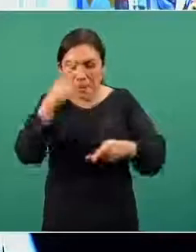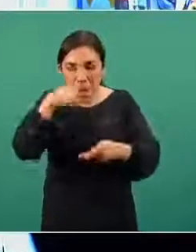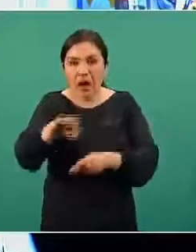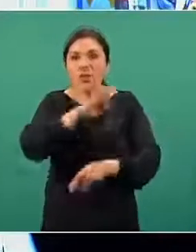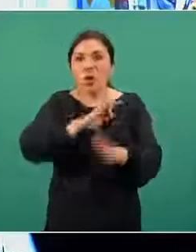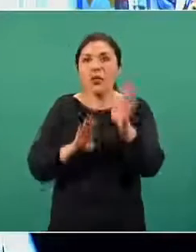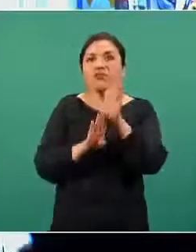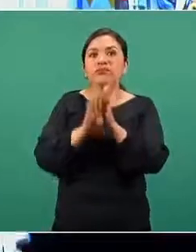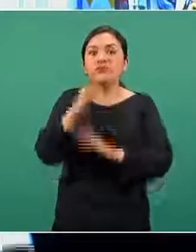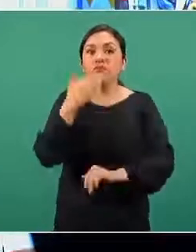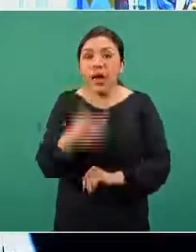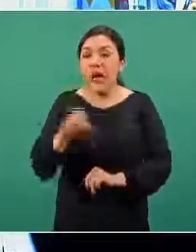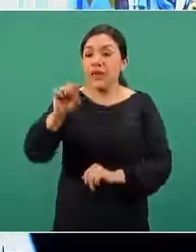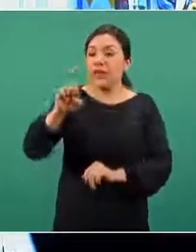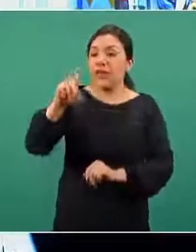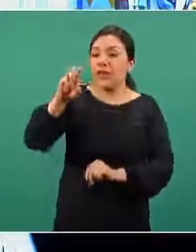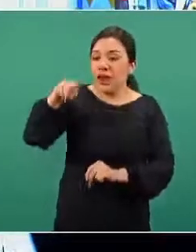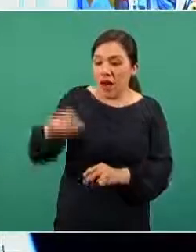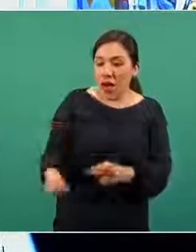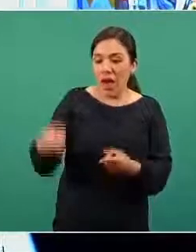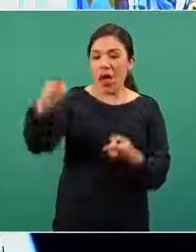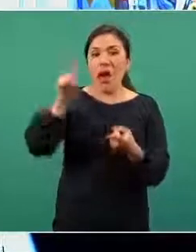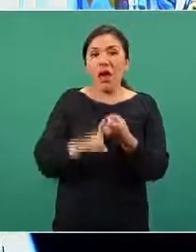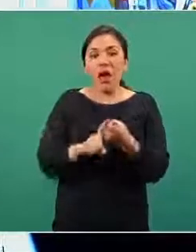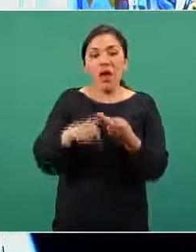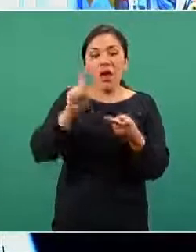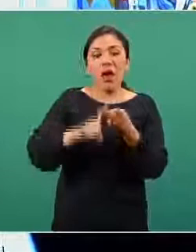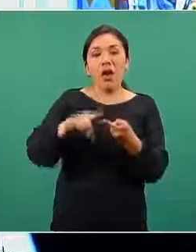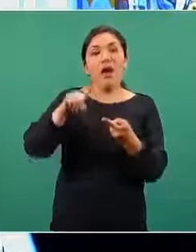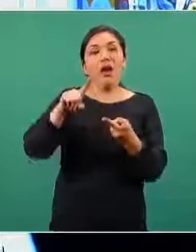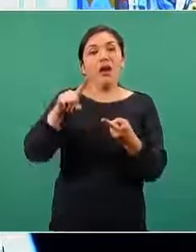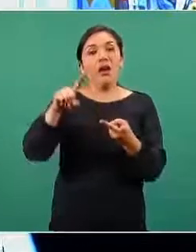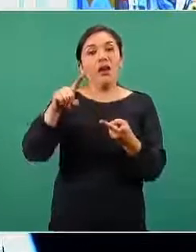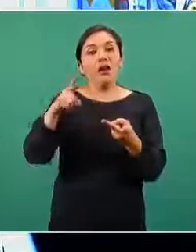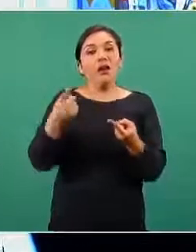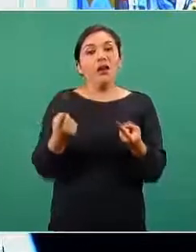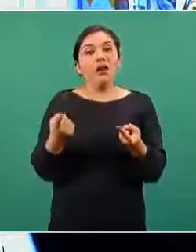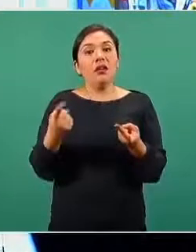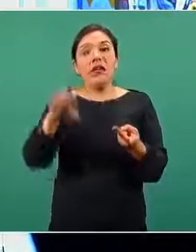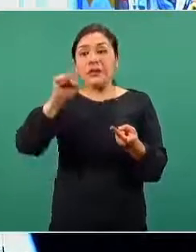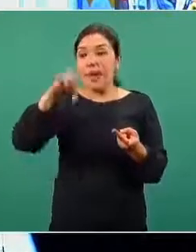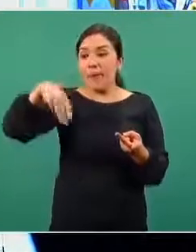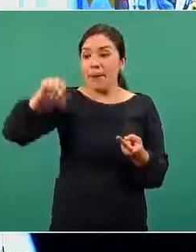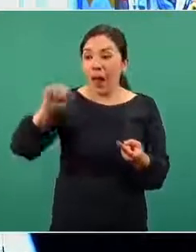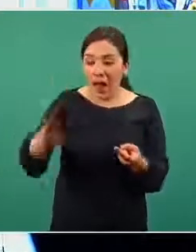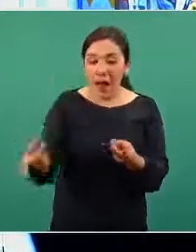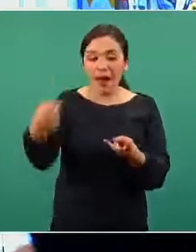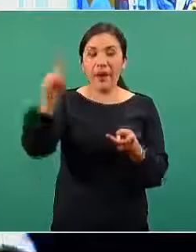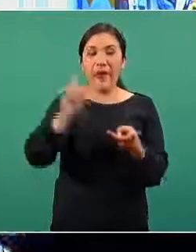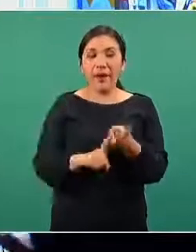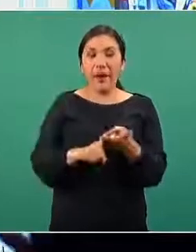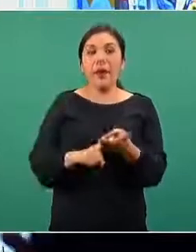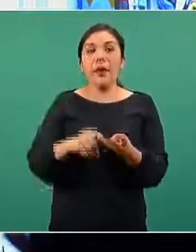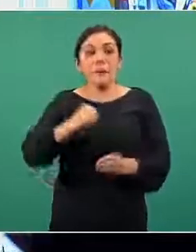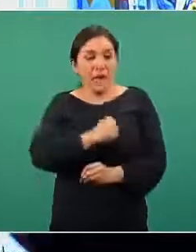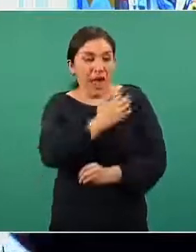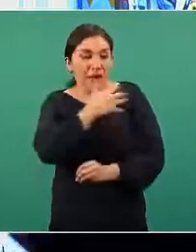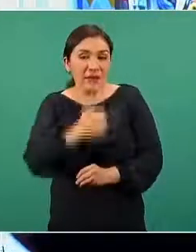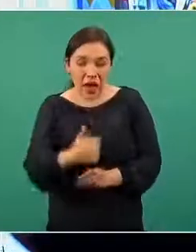adelante. Sedena, la Secretaría de Marina,